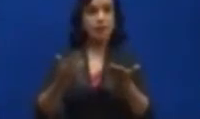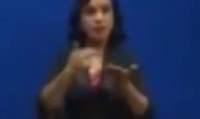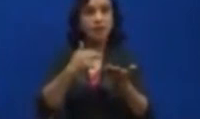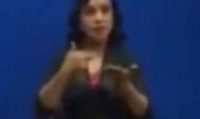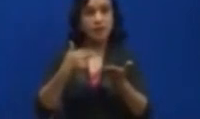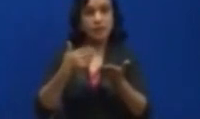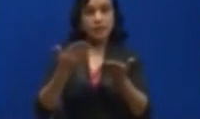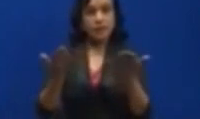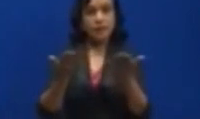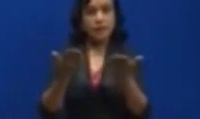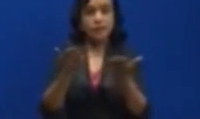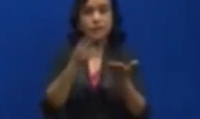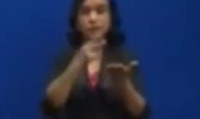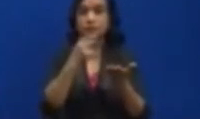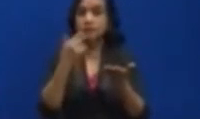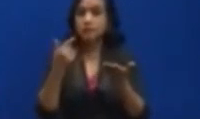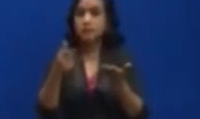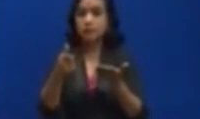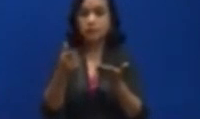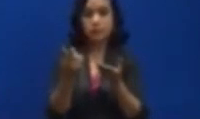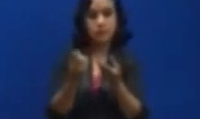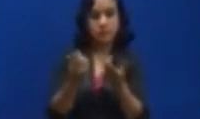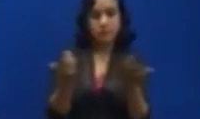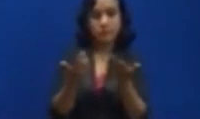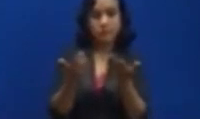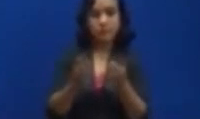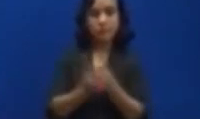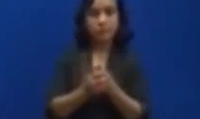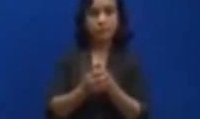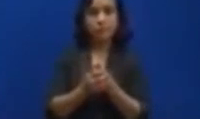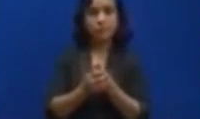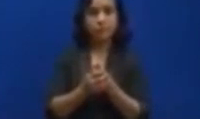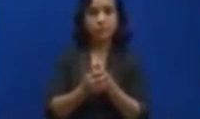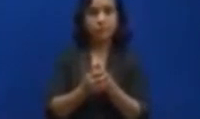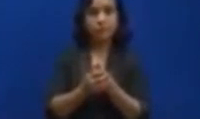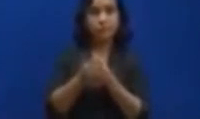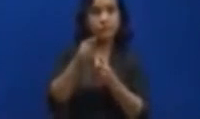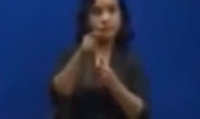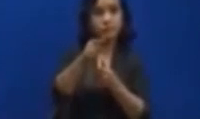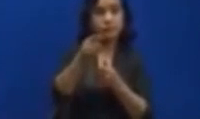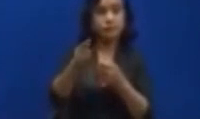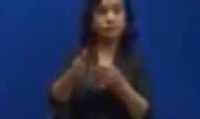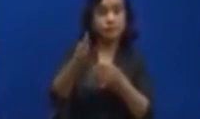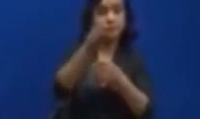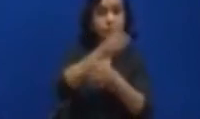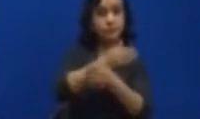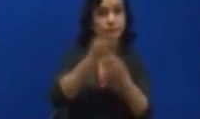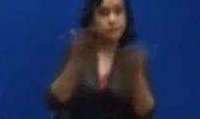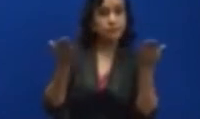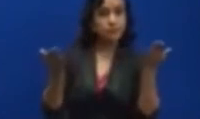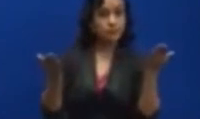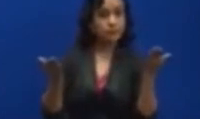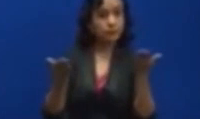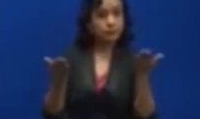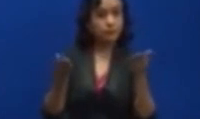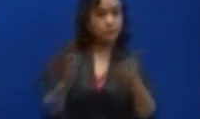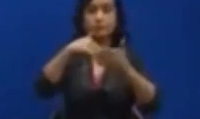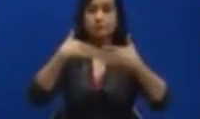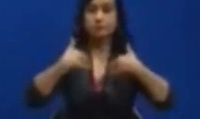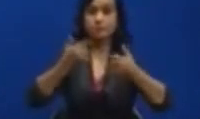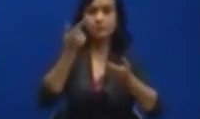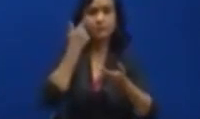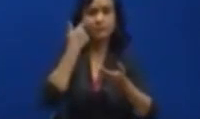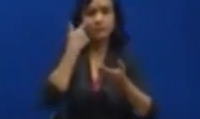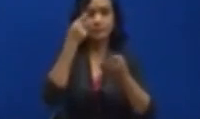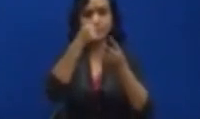Daniel Ortega, se declaró en contra de la campaña Quédate en Casa, porque a su juicio destruiría la economía nicaragüense. Si